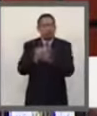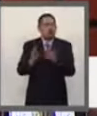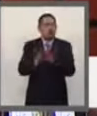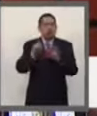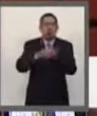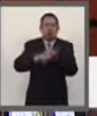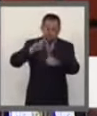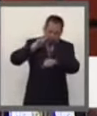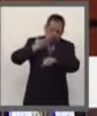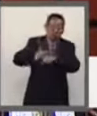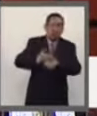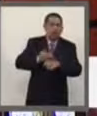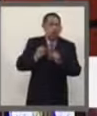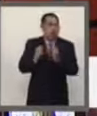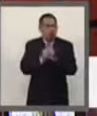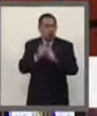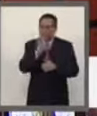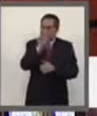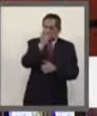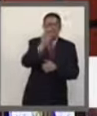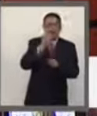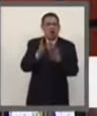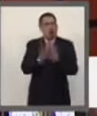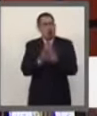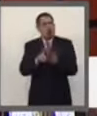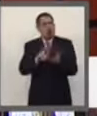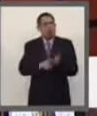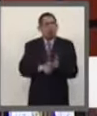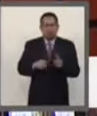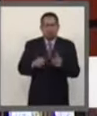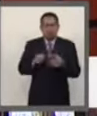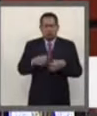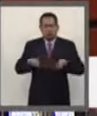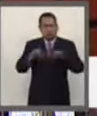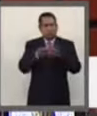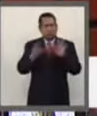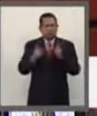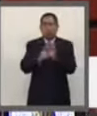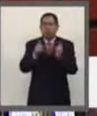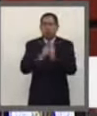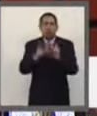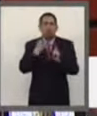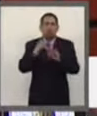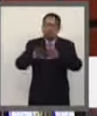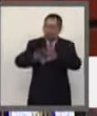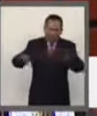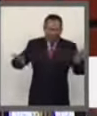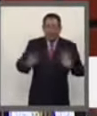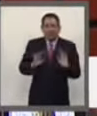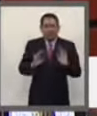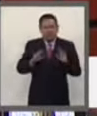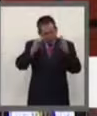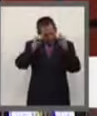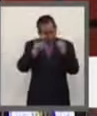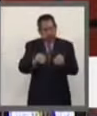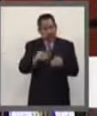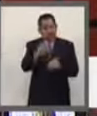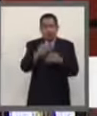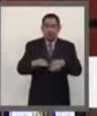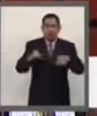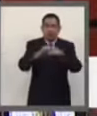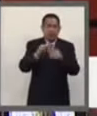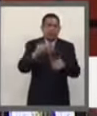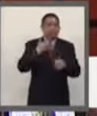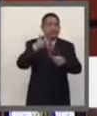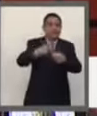con responsabilidad, con seriedad, dejando de lado las confrontaciones partidistas y entendiendo que esta lucha no solo